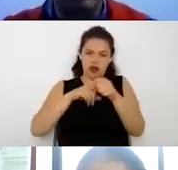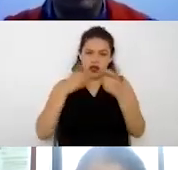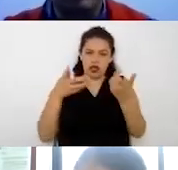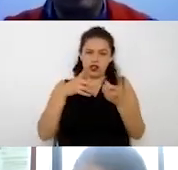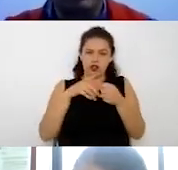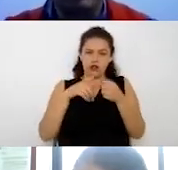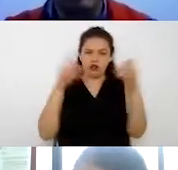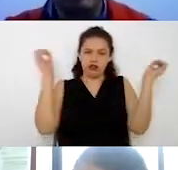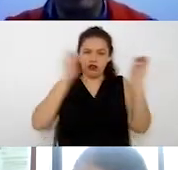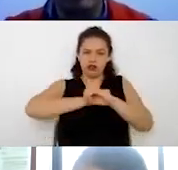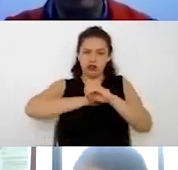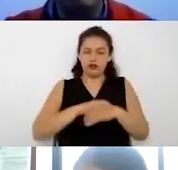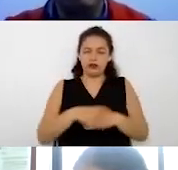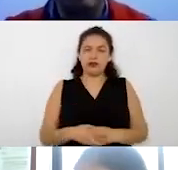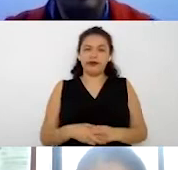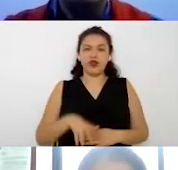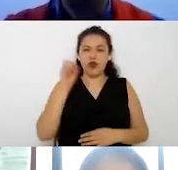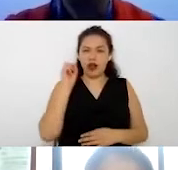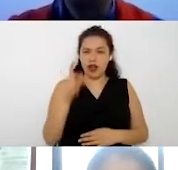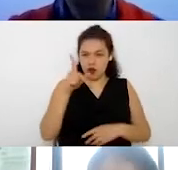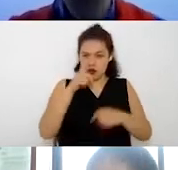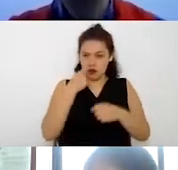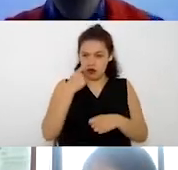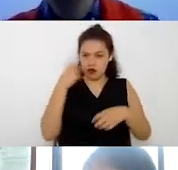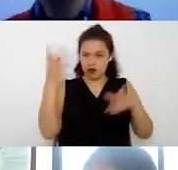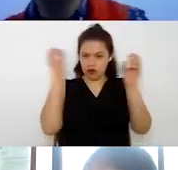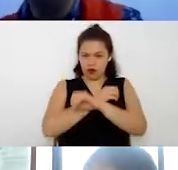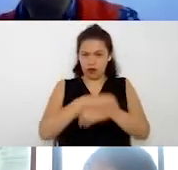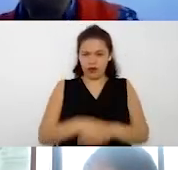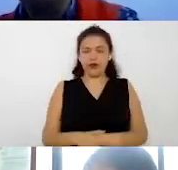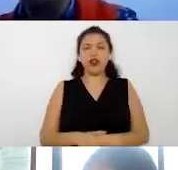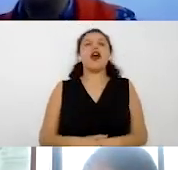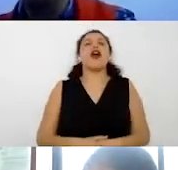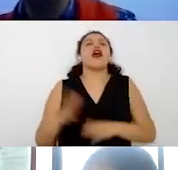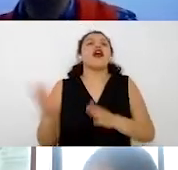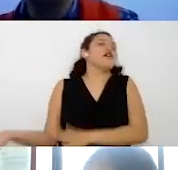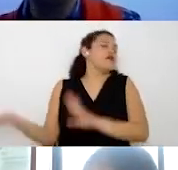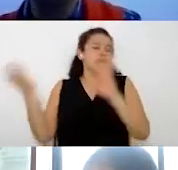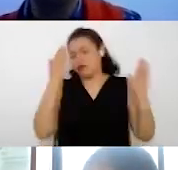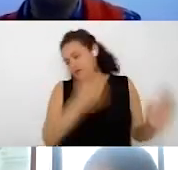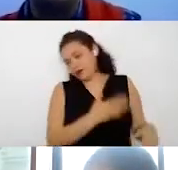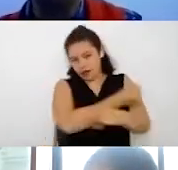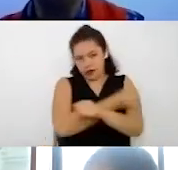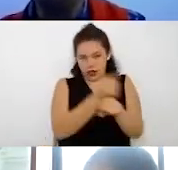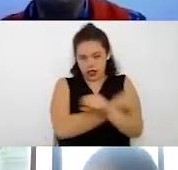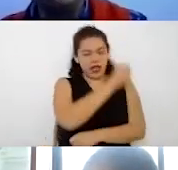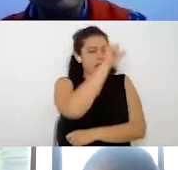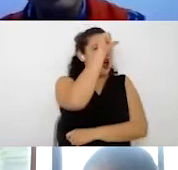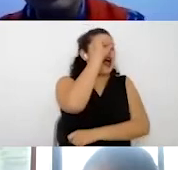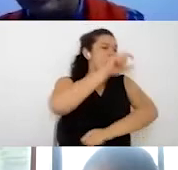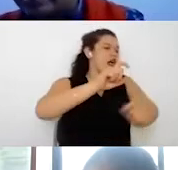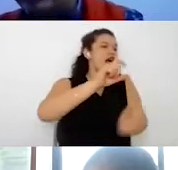oscuro, ¿ok? Y por el contrario, una hemorragia de tipo